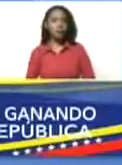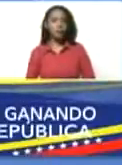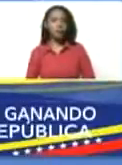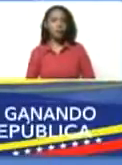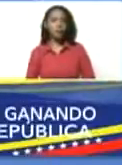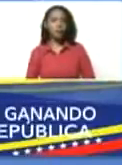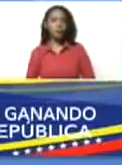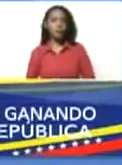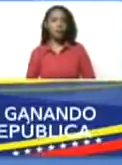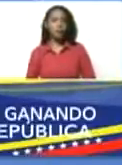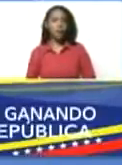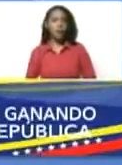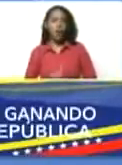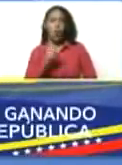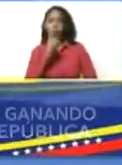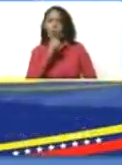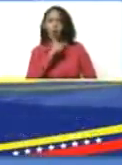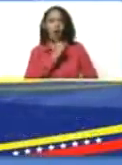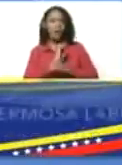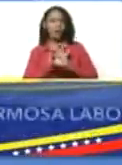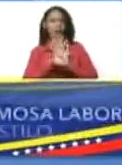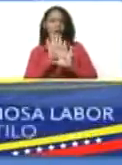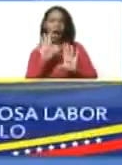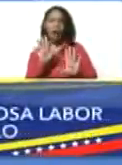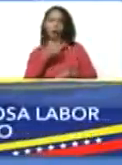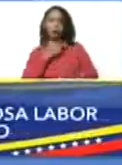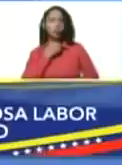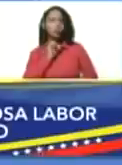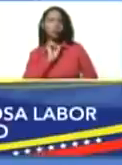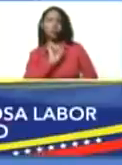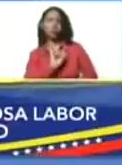la disconformidad.